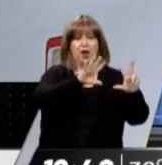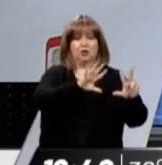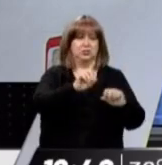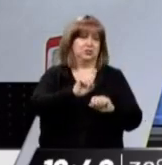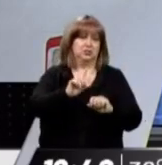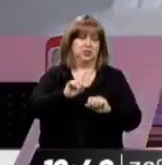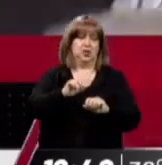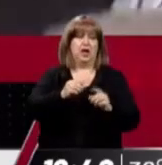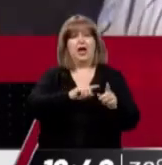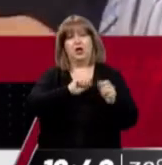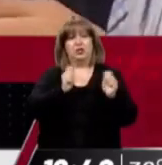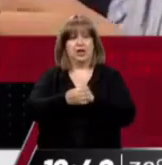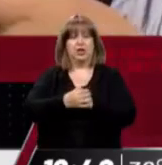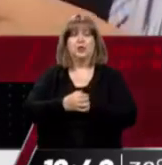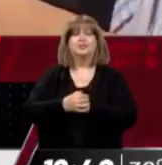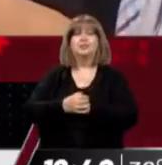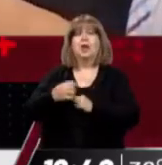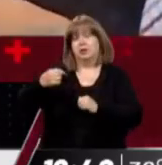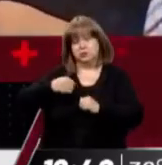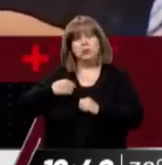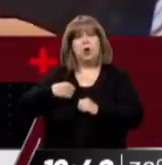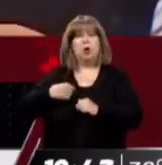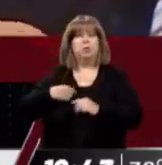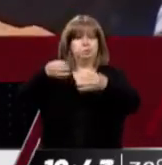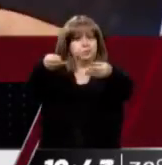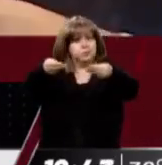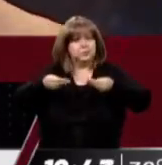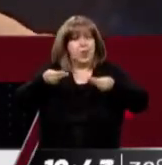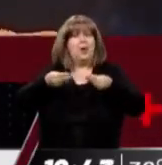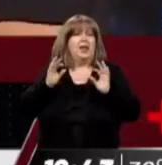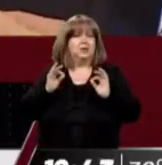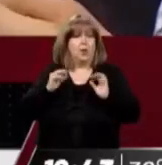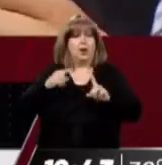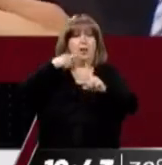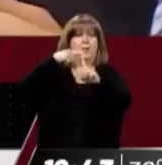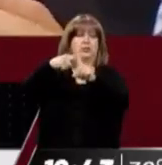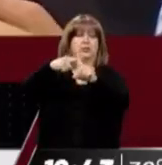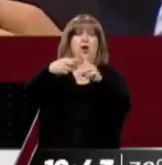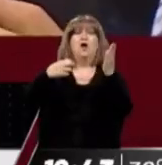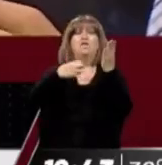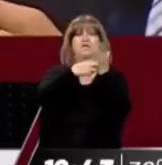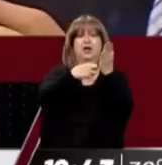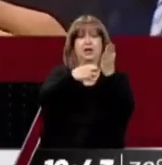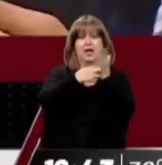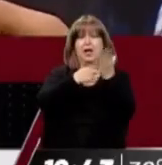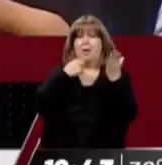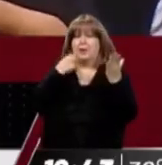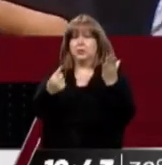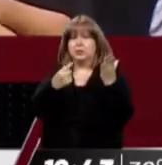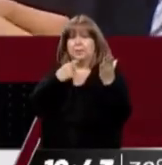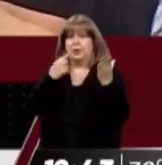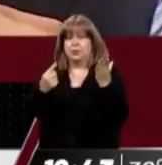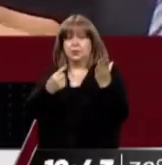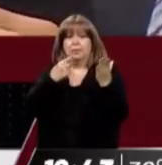absoluto. Un balance positivísimo. El logro de la fiscalía, realmente